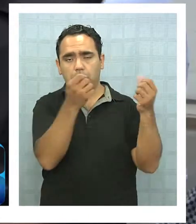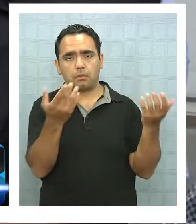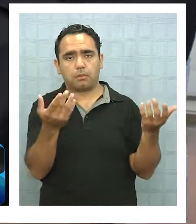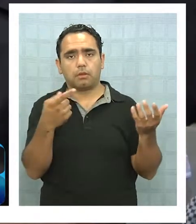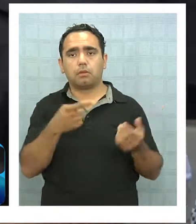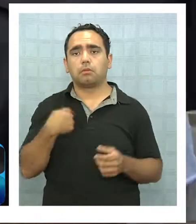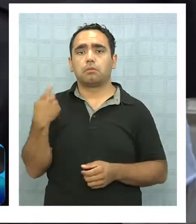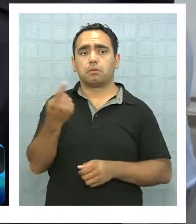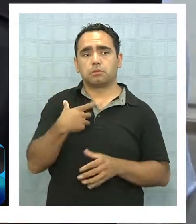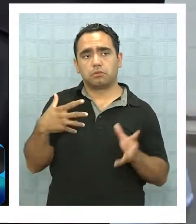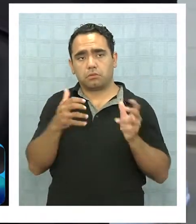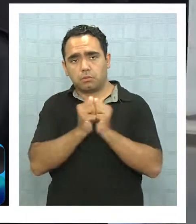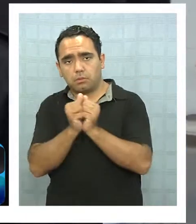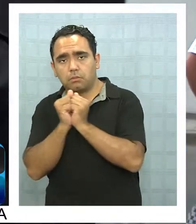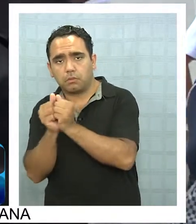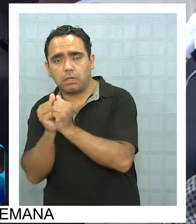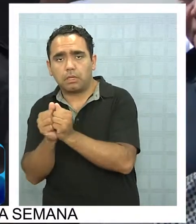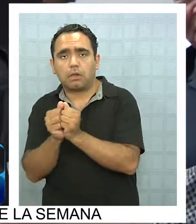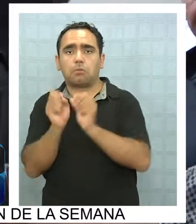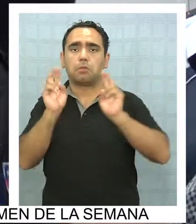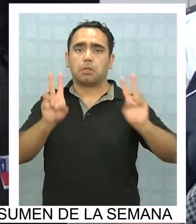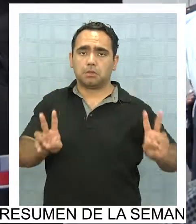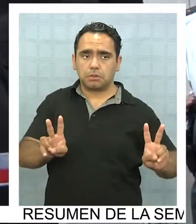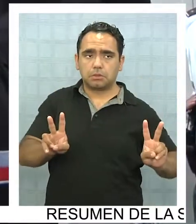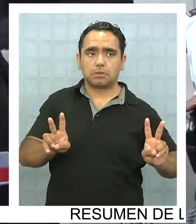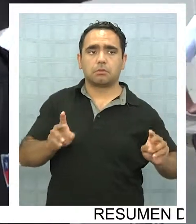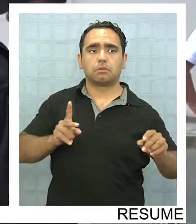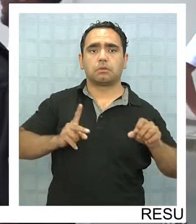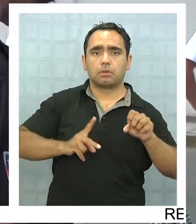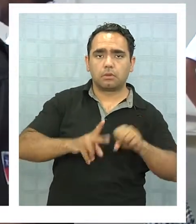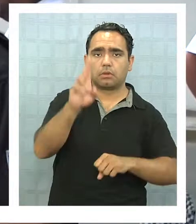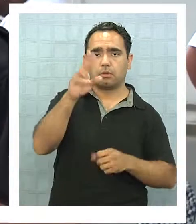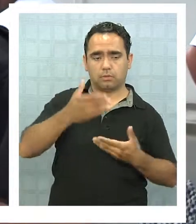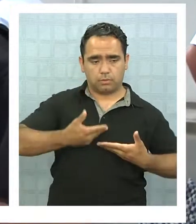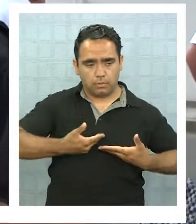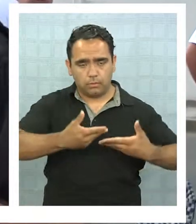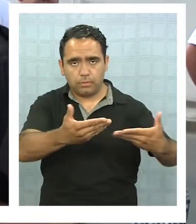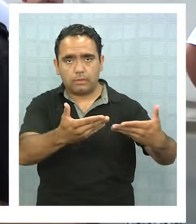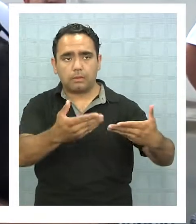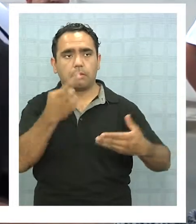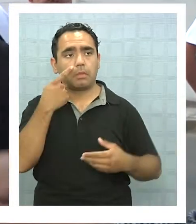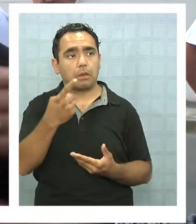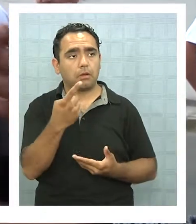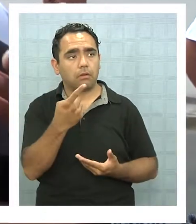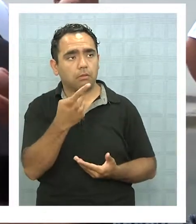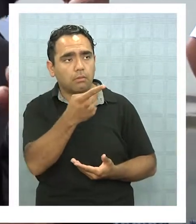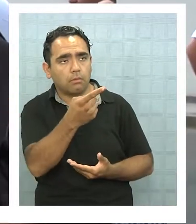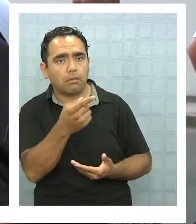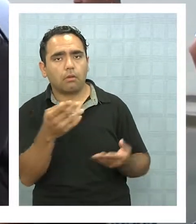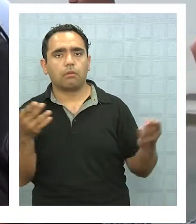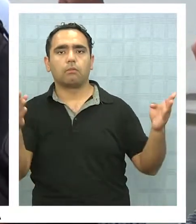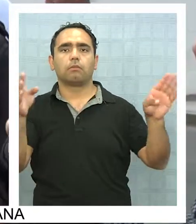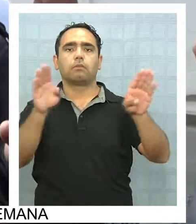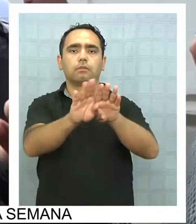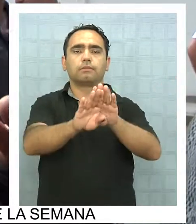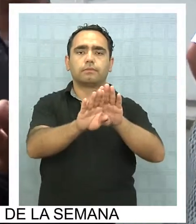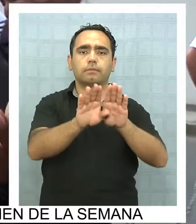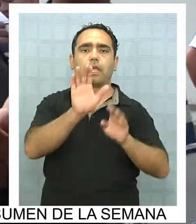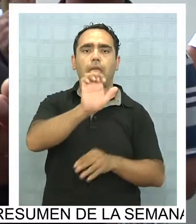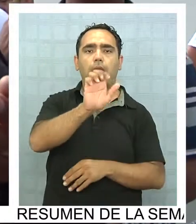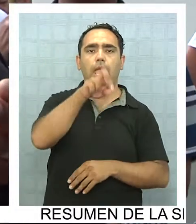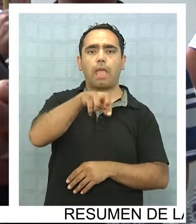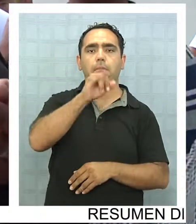Nosotros vinimos con todos los compañeros de trabajo en Fondo Pacífica a la inauguración en la cual fuimos invitados, pero vemos que nuevamente EPI nos cierra las puertas